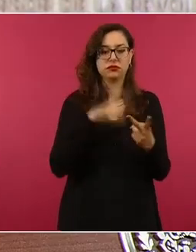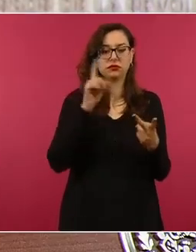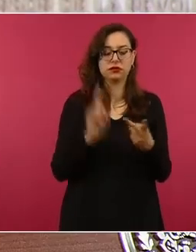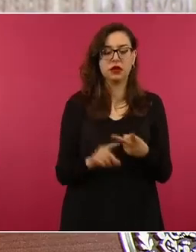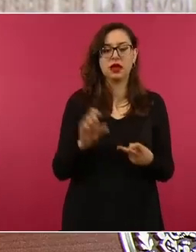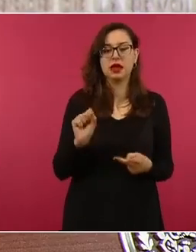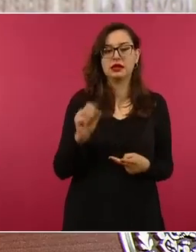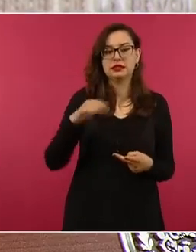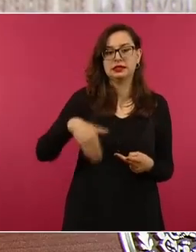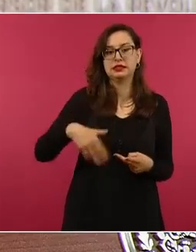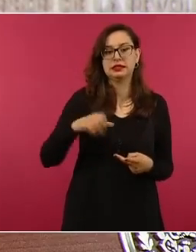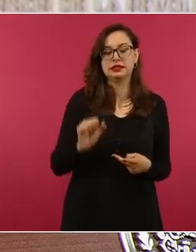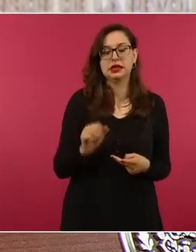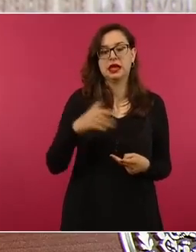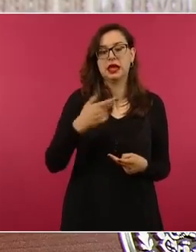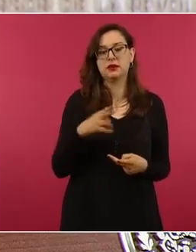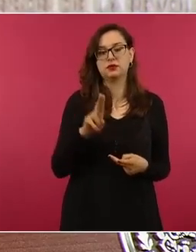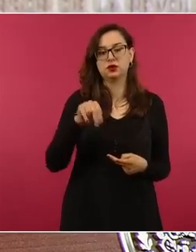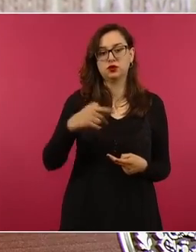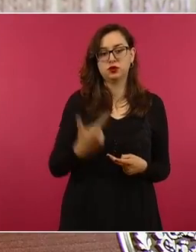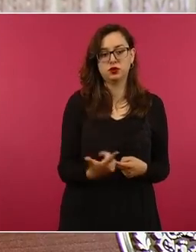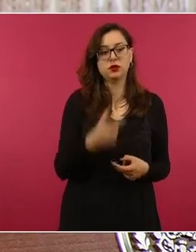queremos que ellos